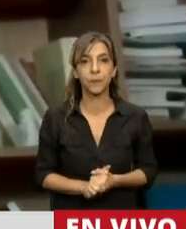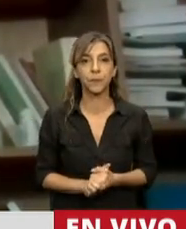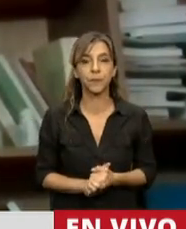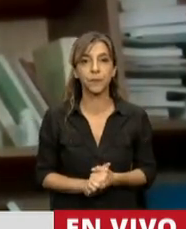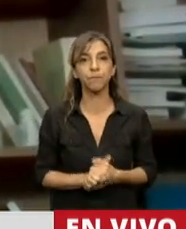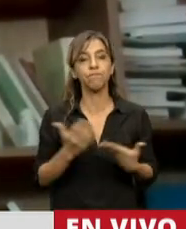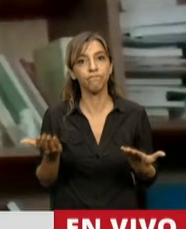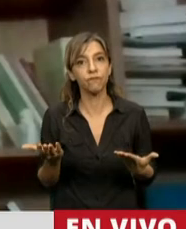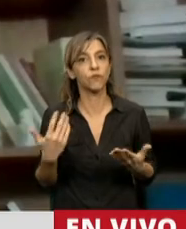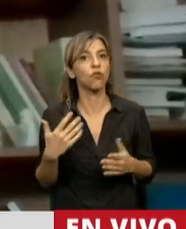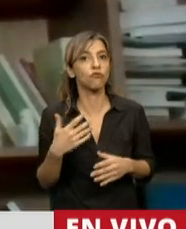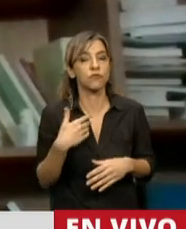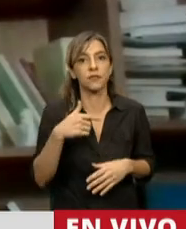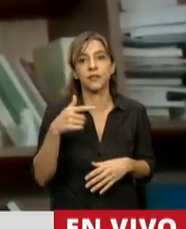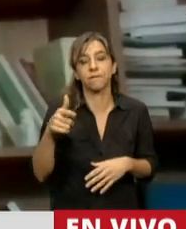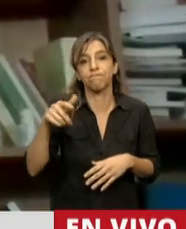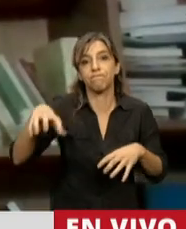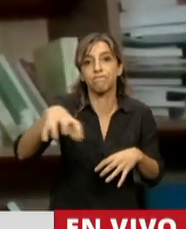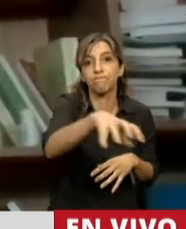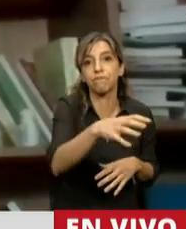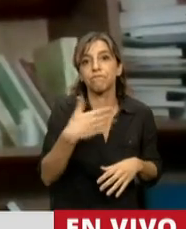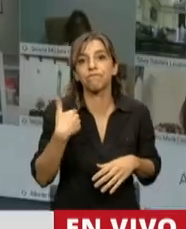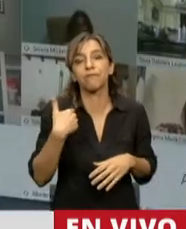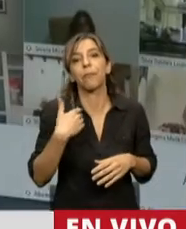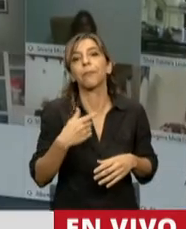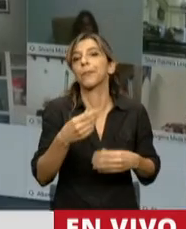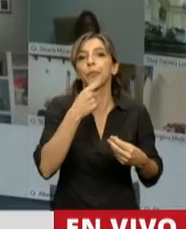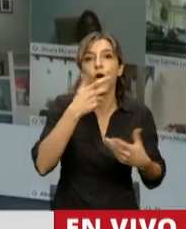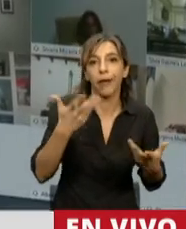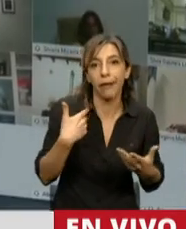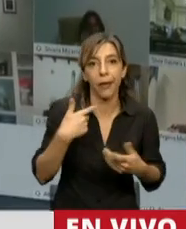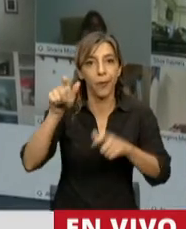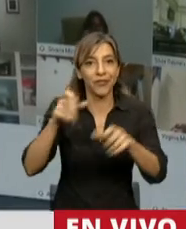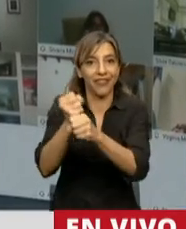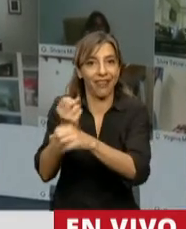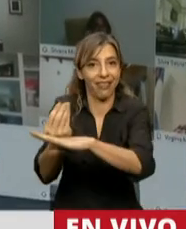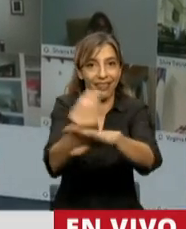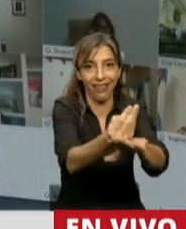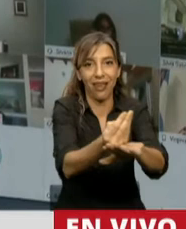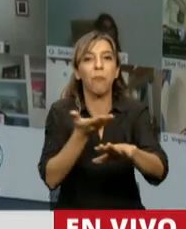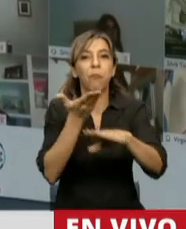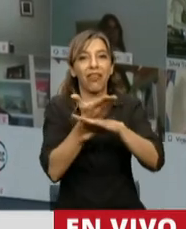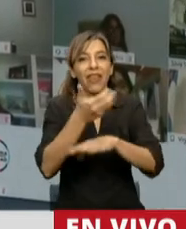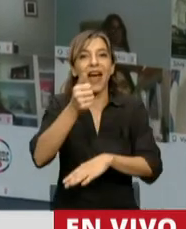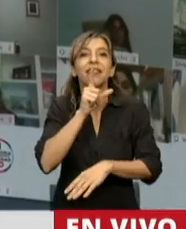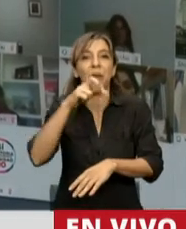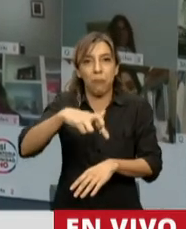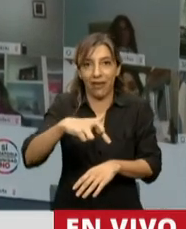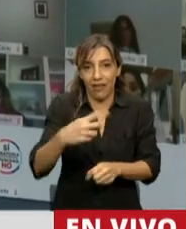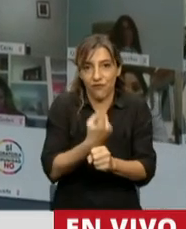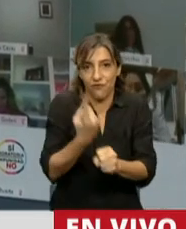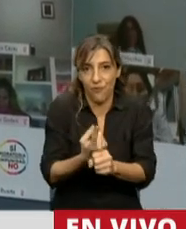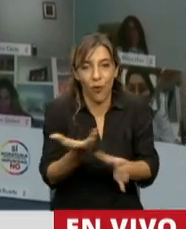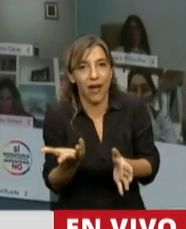a programas de asistencia del tipo ATP. Pero en todo caso, lo que acá estamos